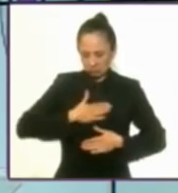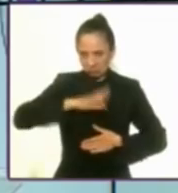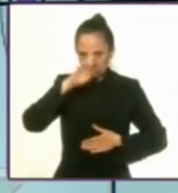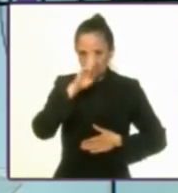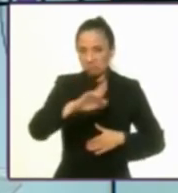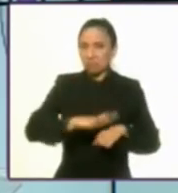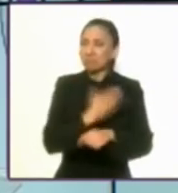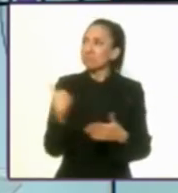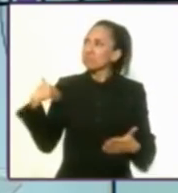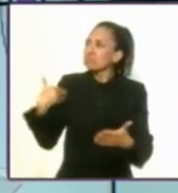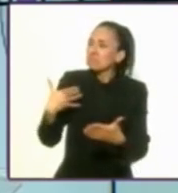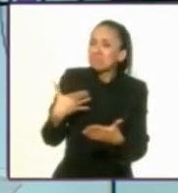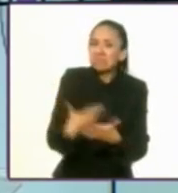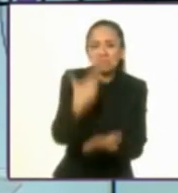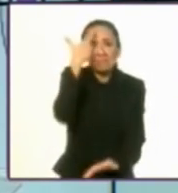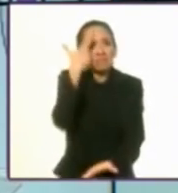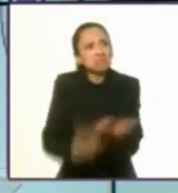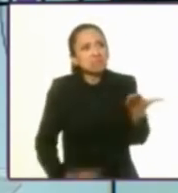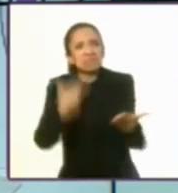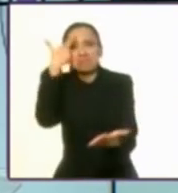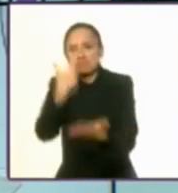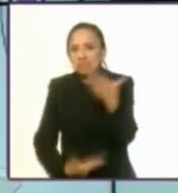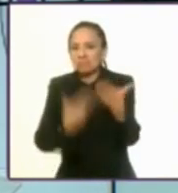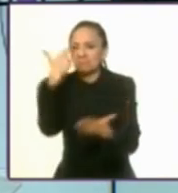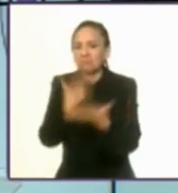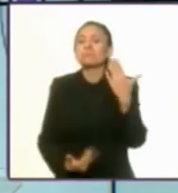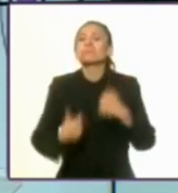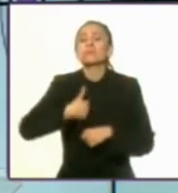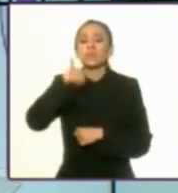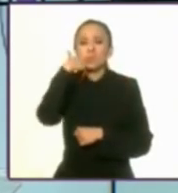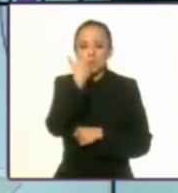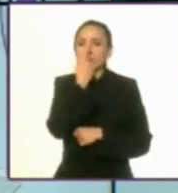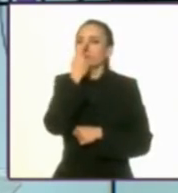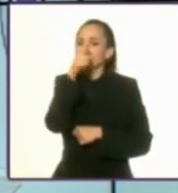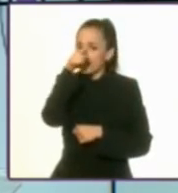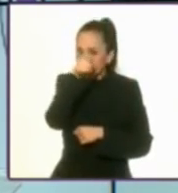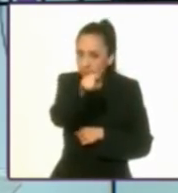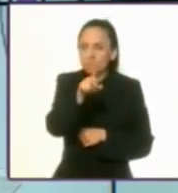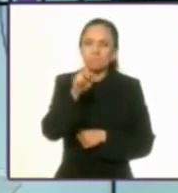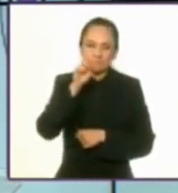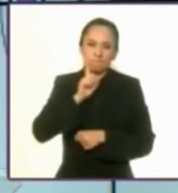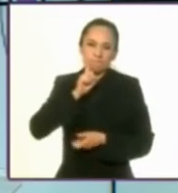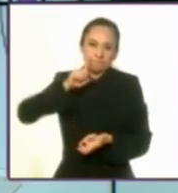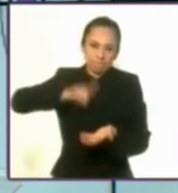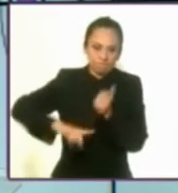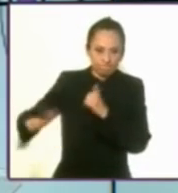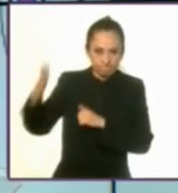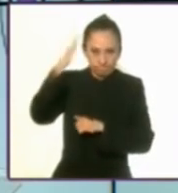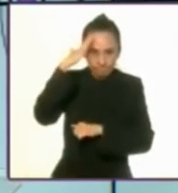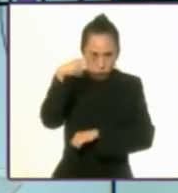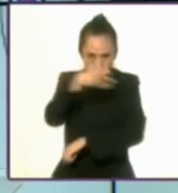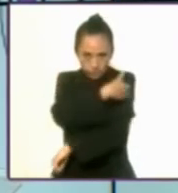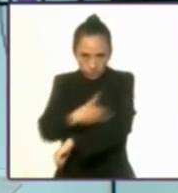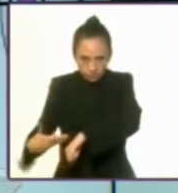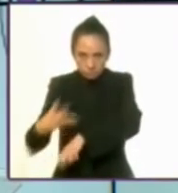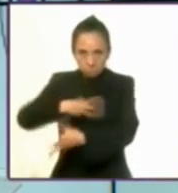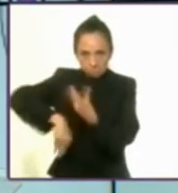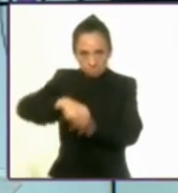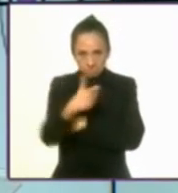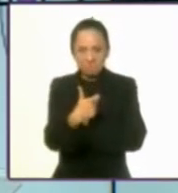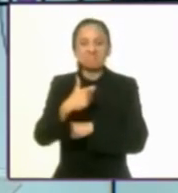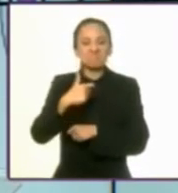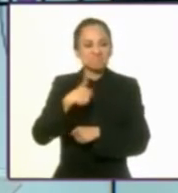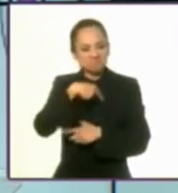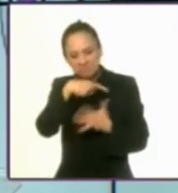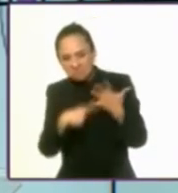respetados hasta este momento necesito decirte a ti ama de casa que yo soy la mejor opción para este próximo